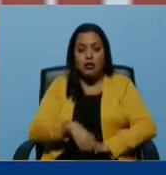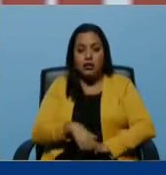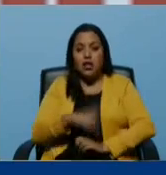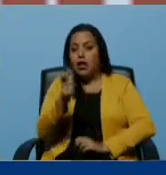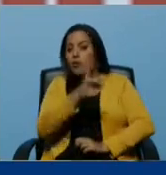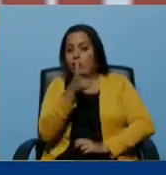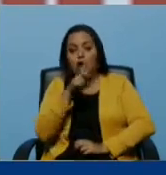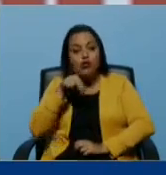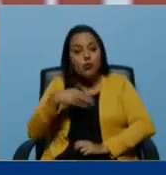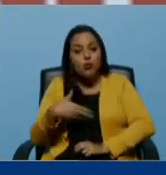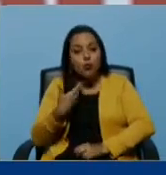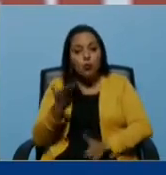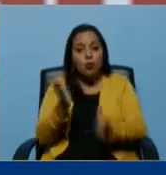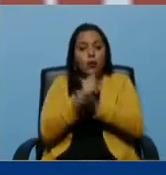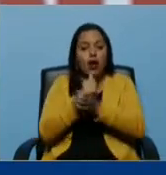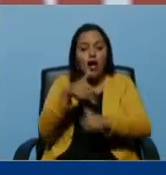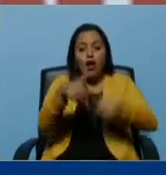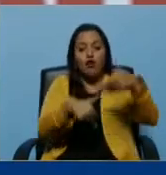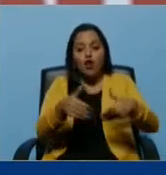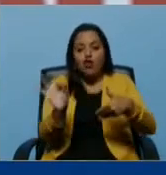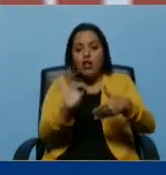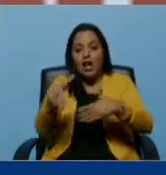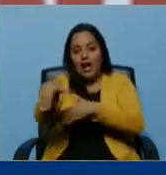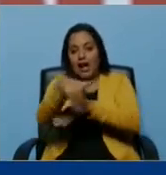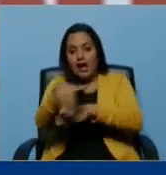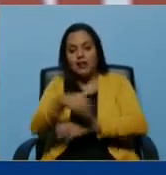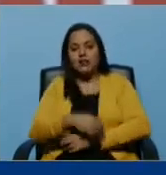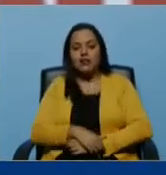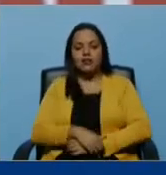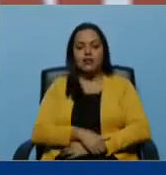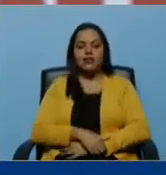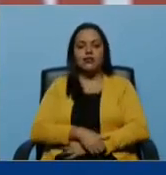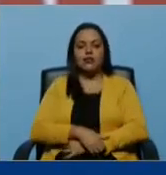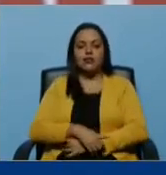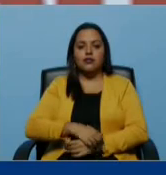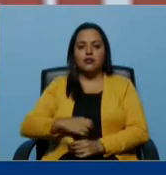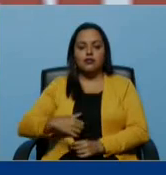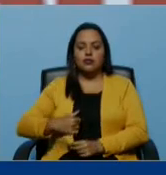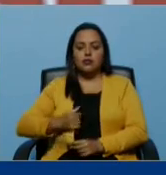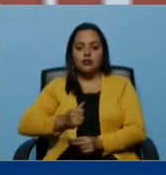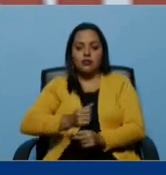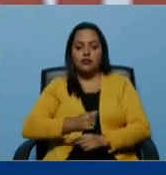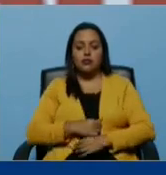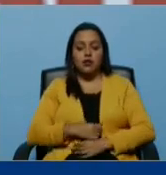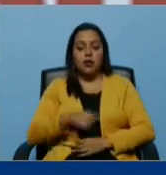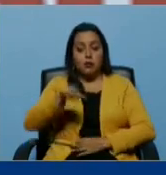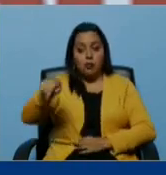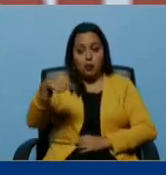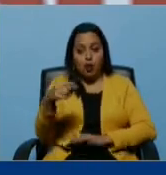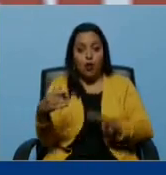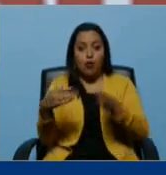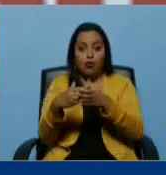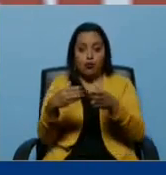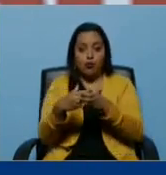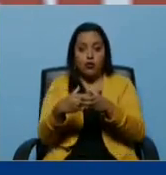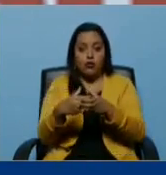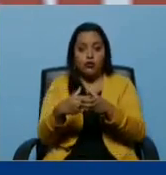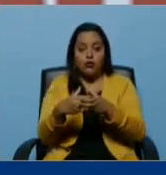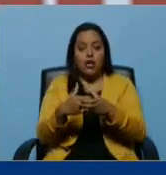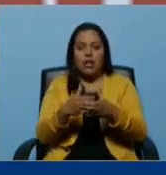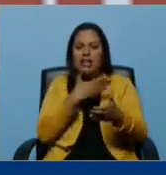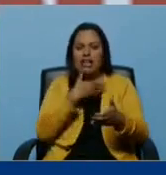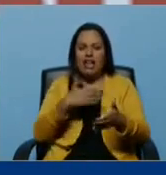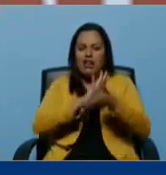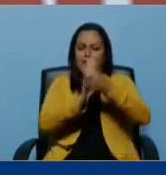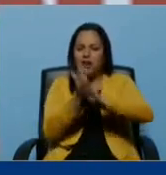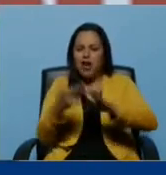los votos, ni en la calle, que es, para ellos, pues, es un punto de honor salir de la Revolución Bolivariana.